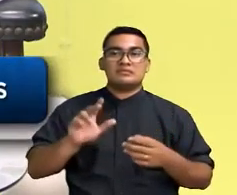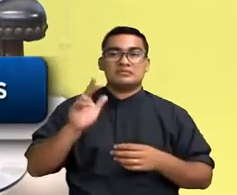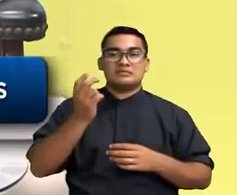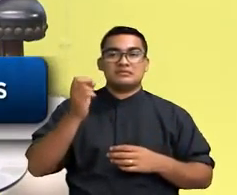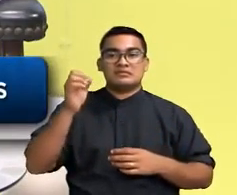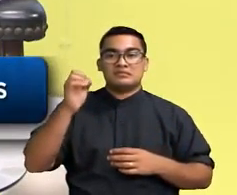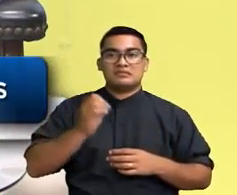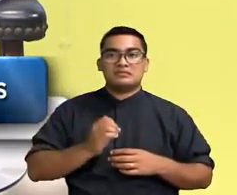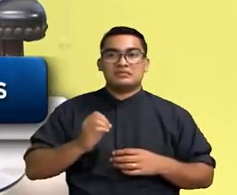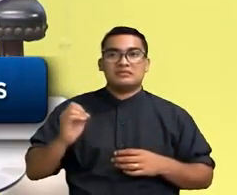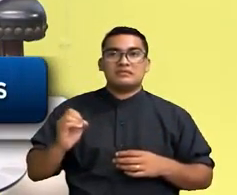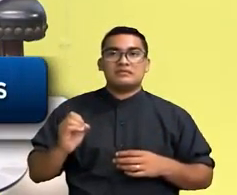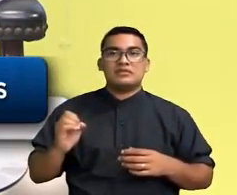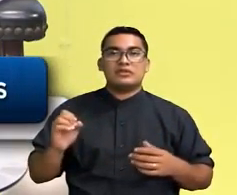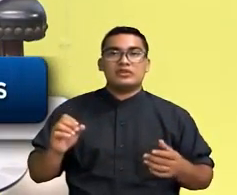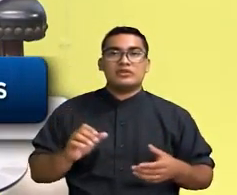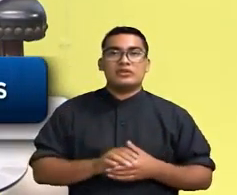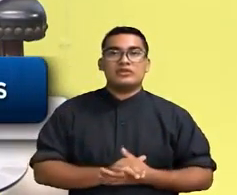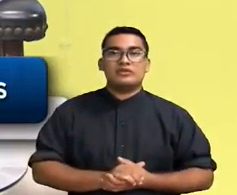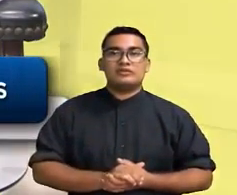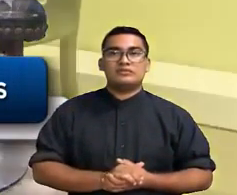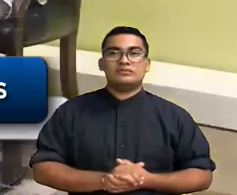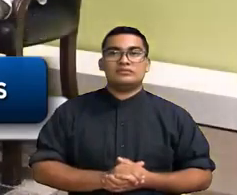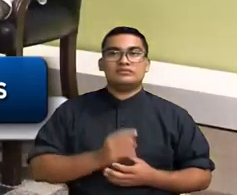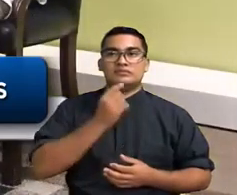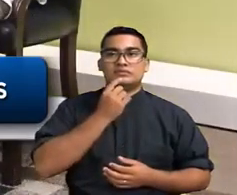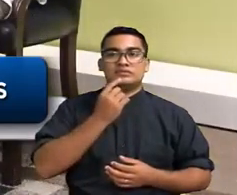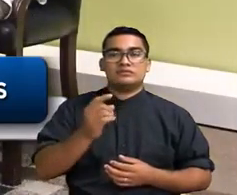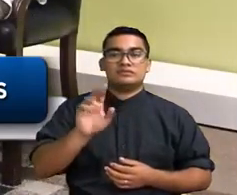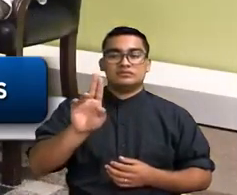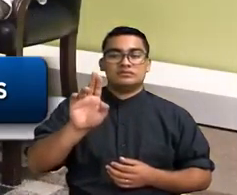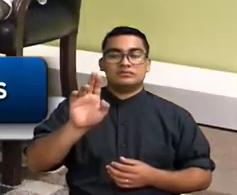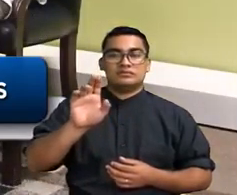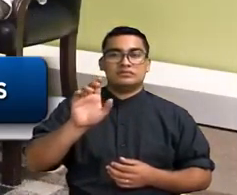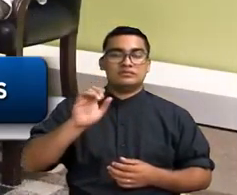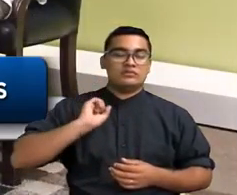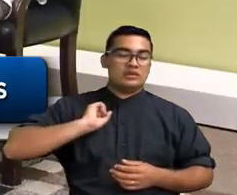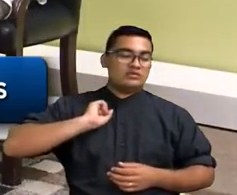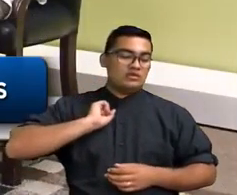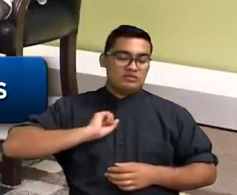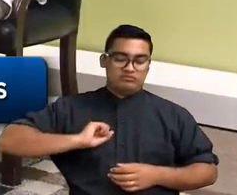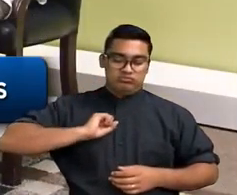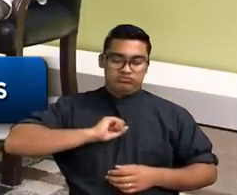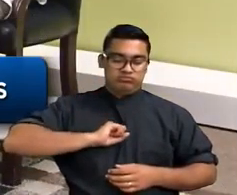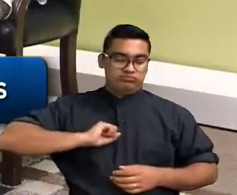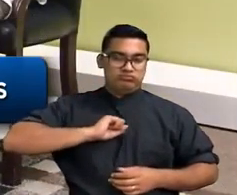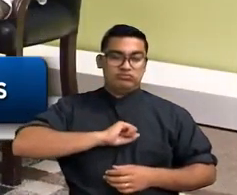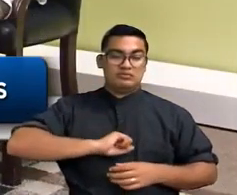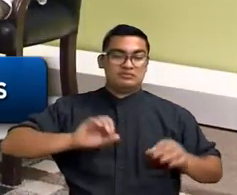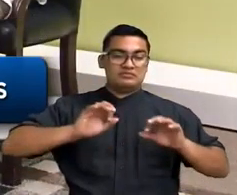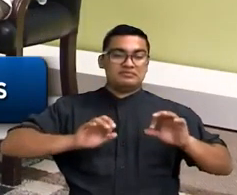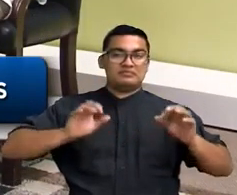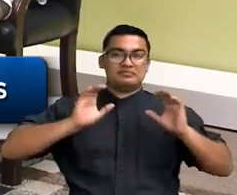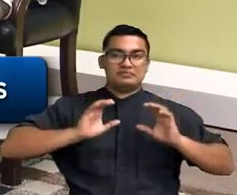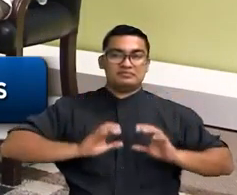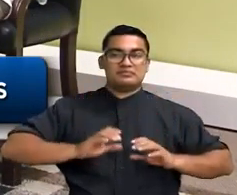80%, vamos con el ultrasonido, que nos arroja en buenas manos, estándar hasta